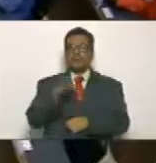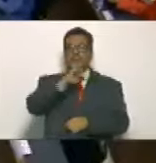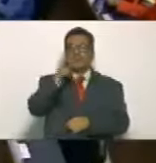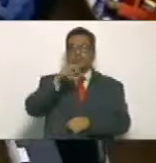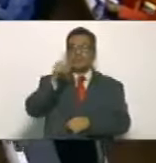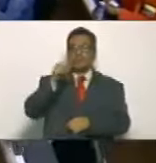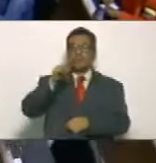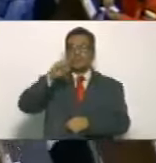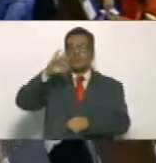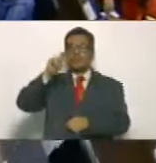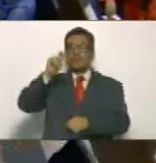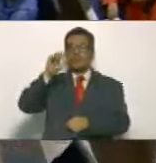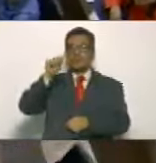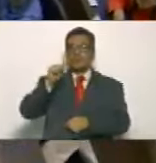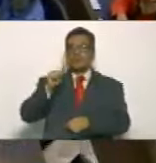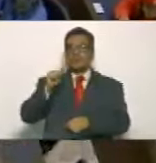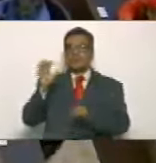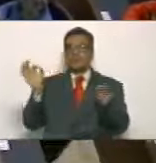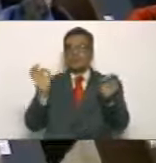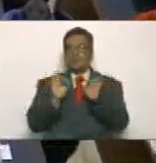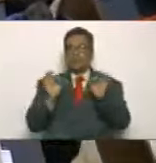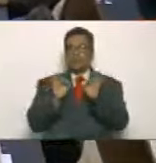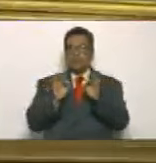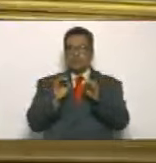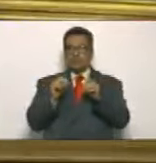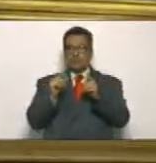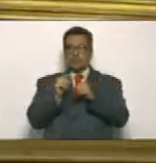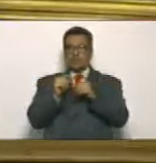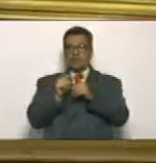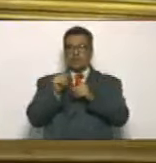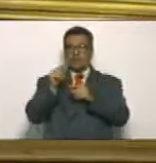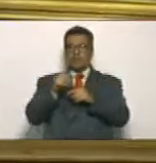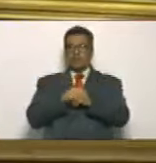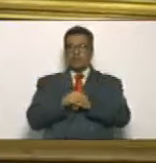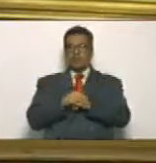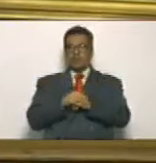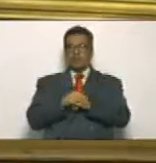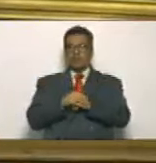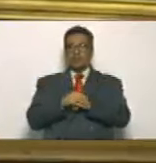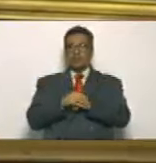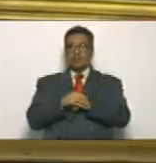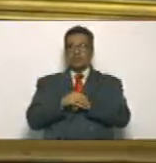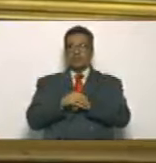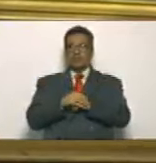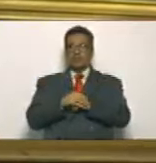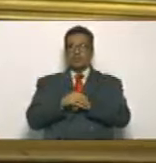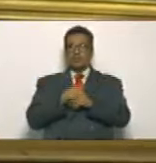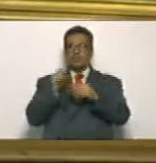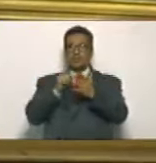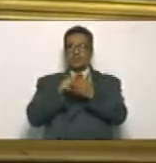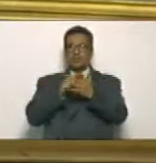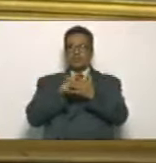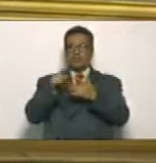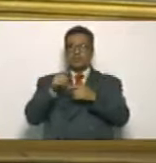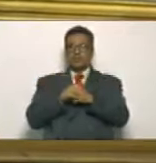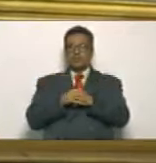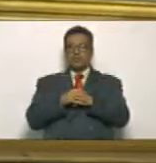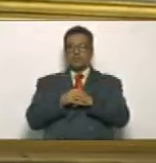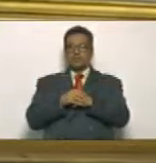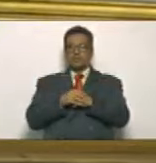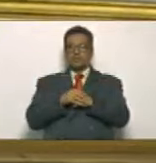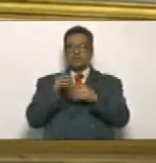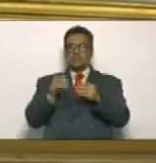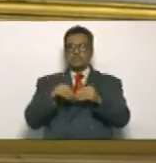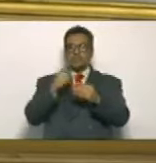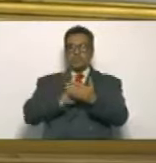zamorista. No hay más nadie anotado en este derecho, en este punto, en este